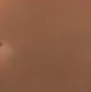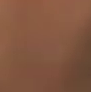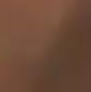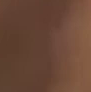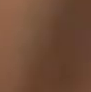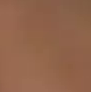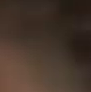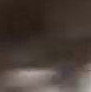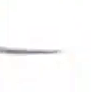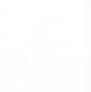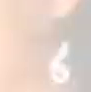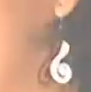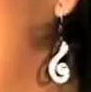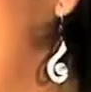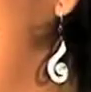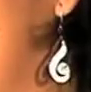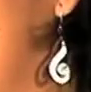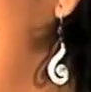Oh